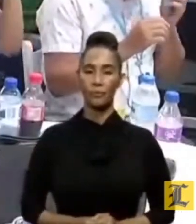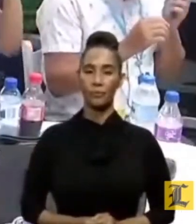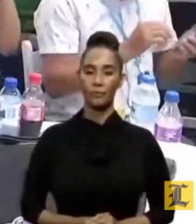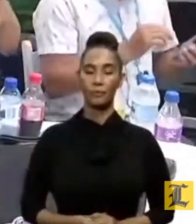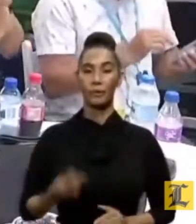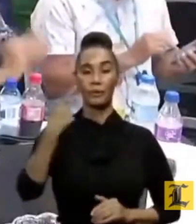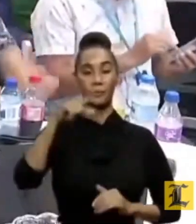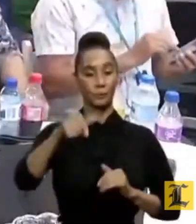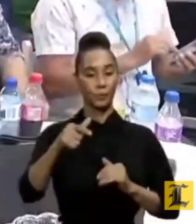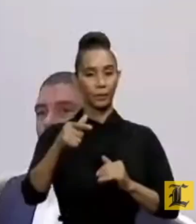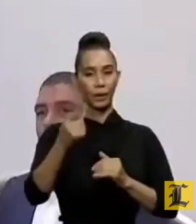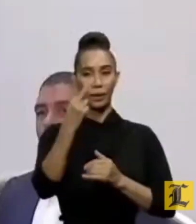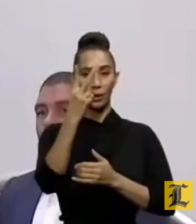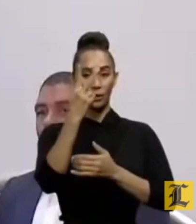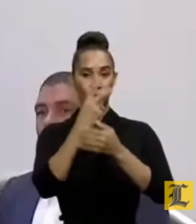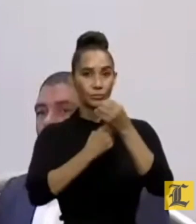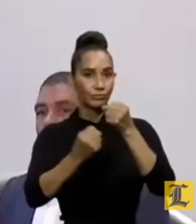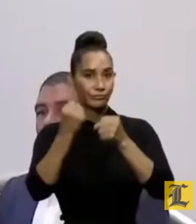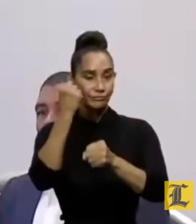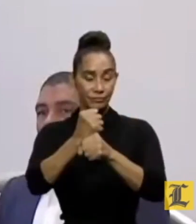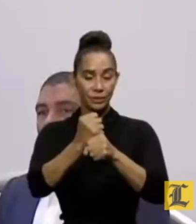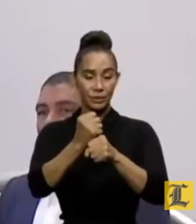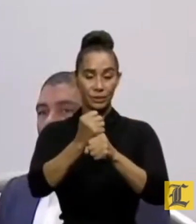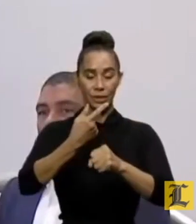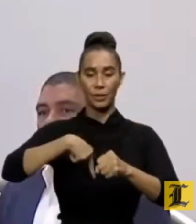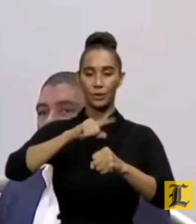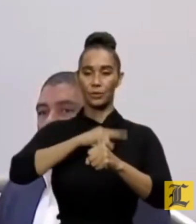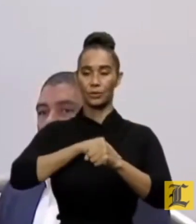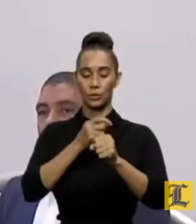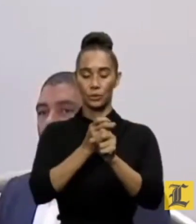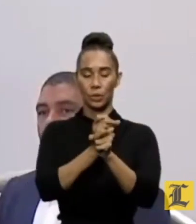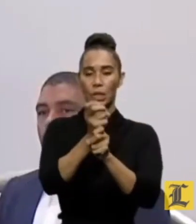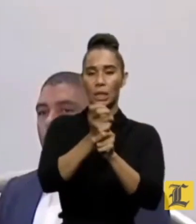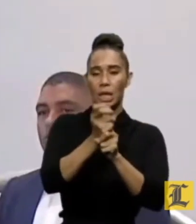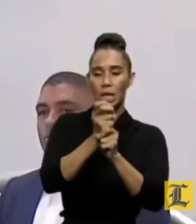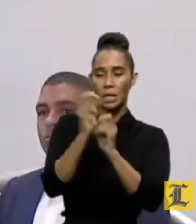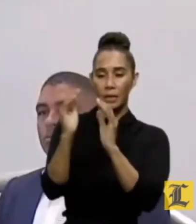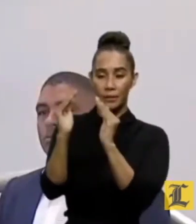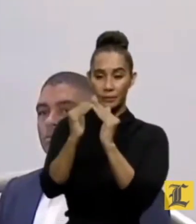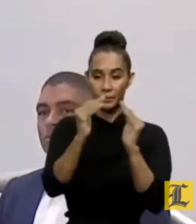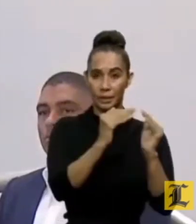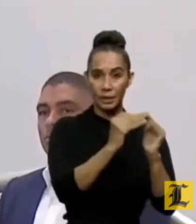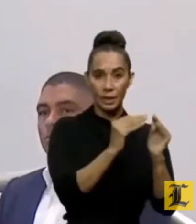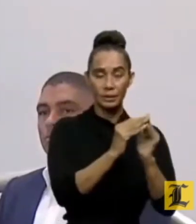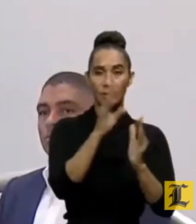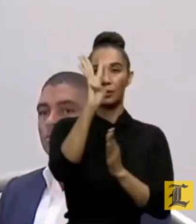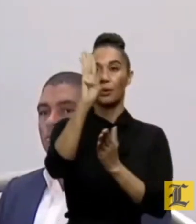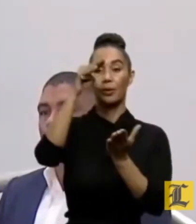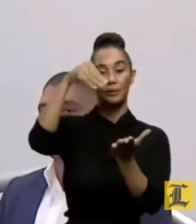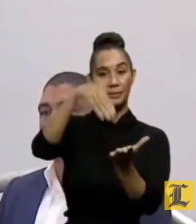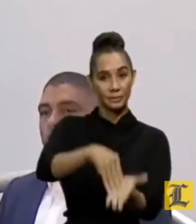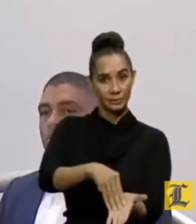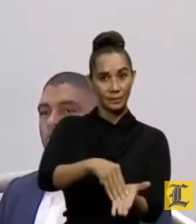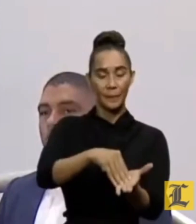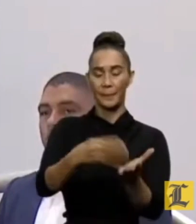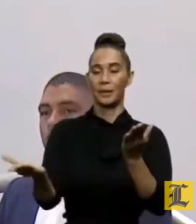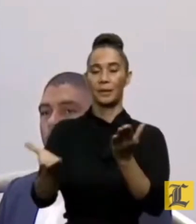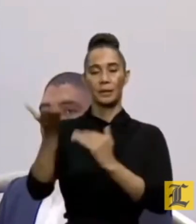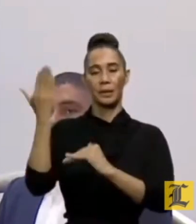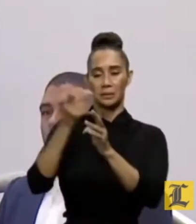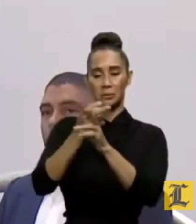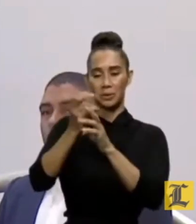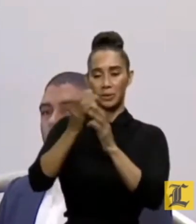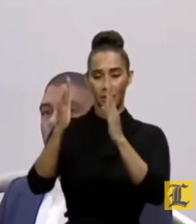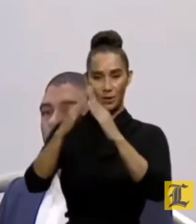Por eso en estos últimos 2 años hemos arreglado casi 40 mil viviendas en condición de